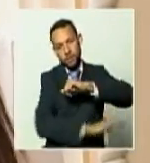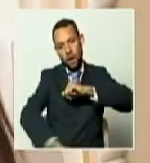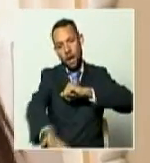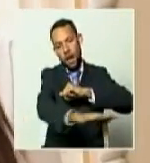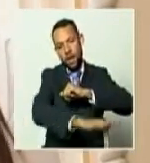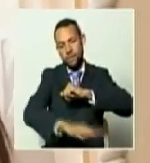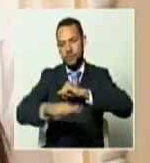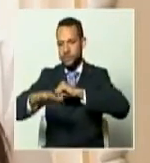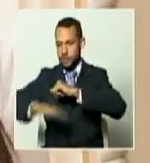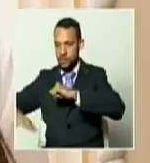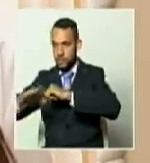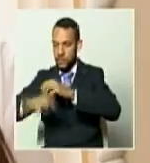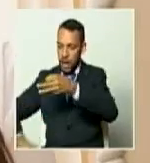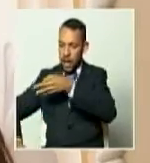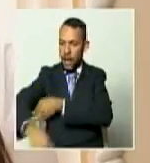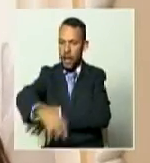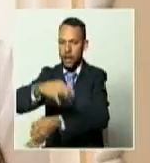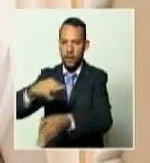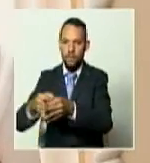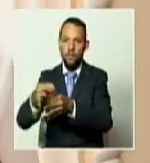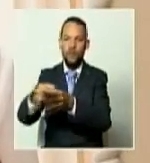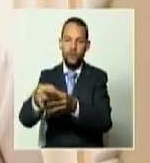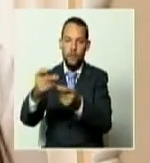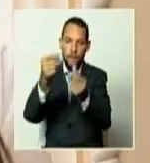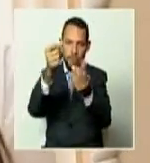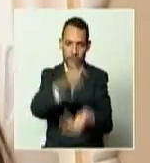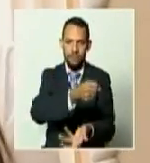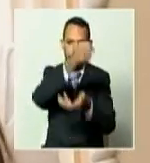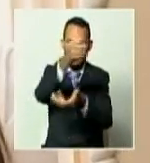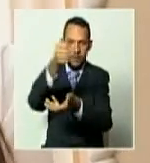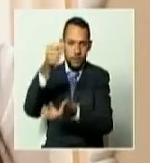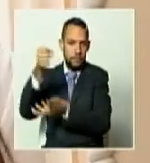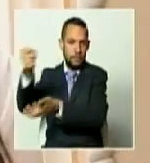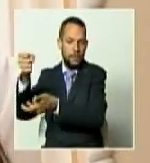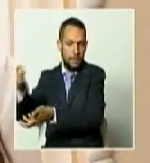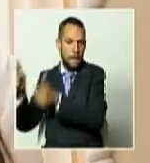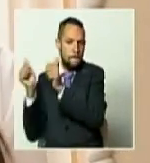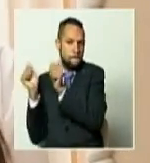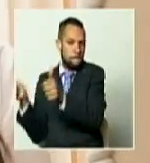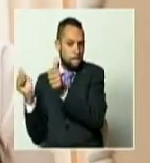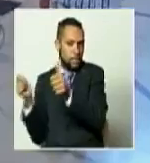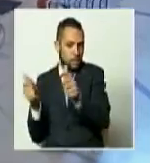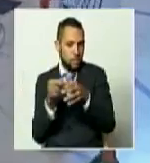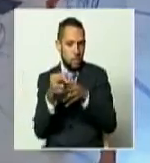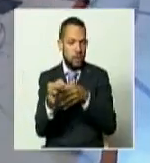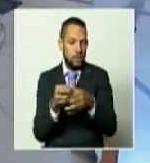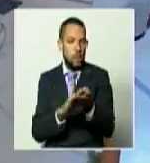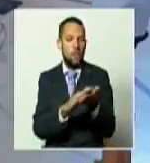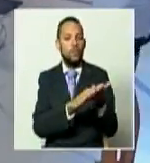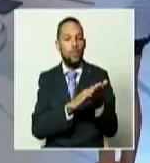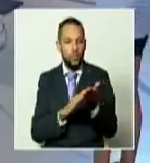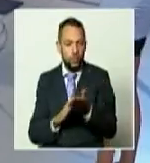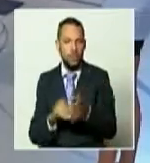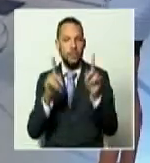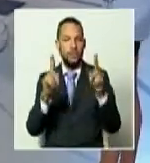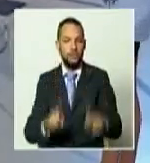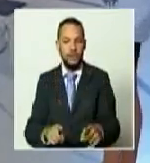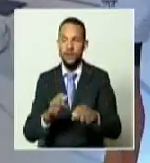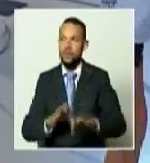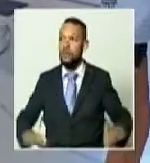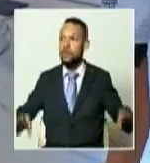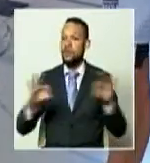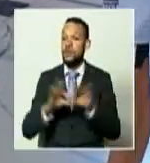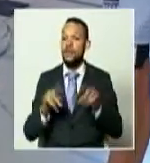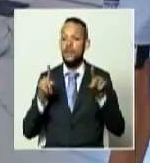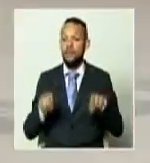tendientes a transferirle los recursos a los municipios para que ellos puedan ejecutar el recurso en este tiempo que queda. Una de las principales preocupaciones de la